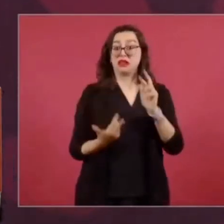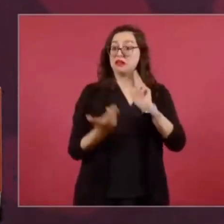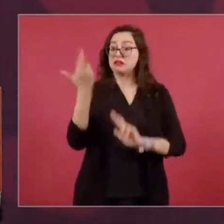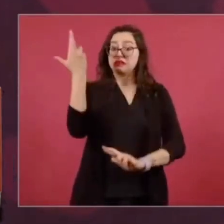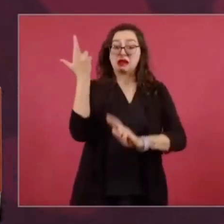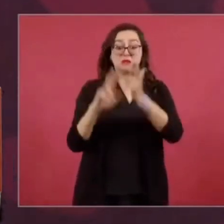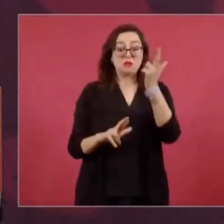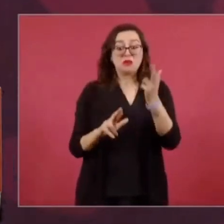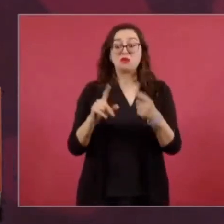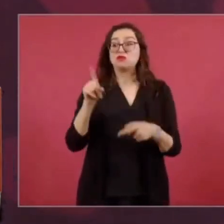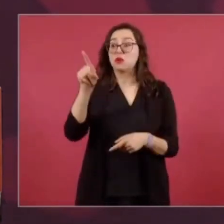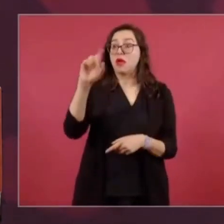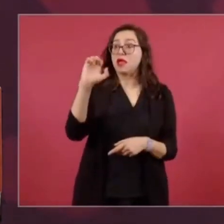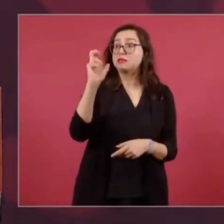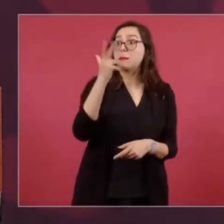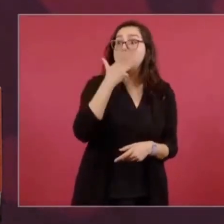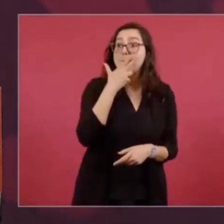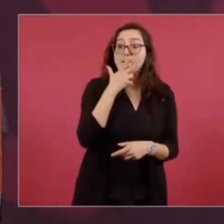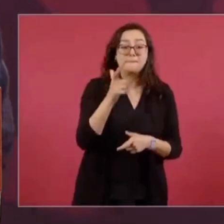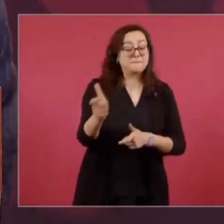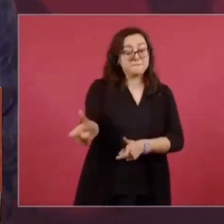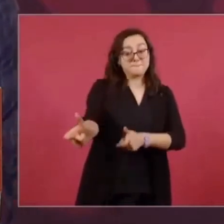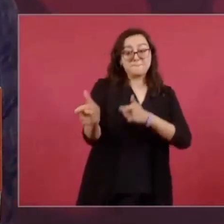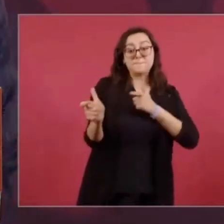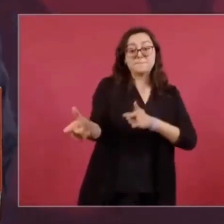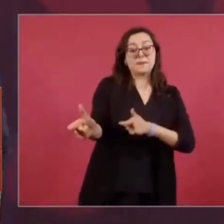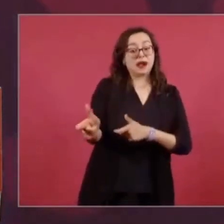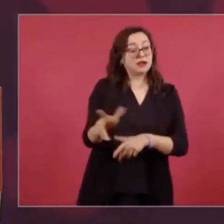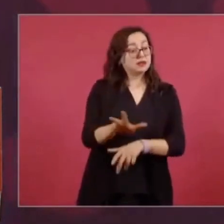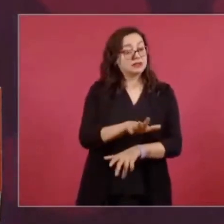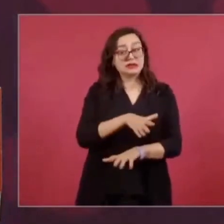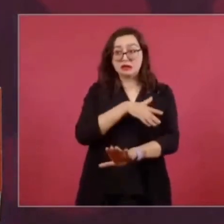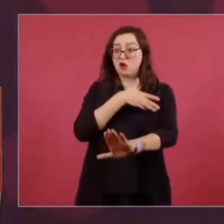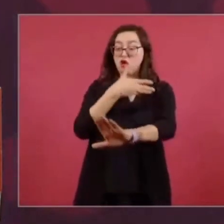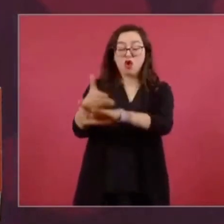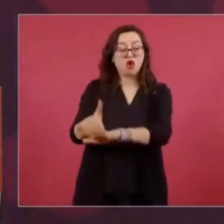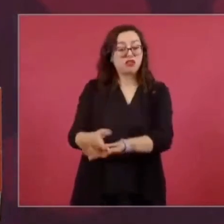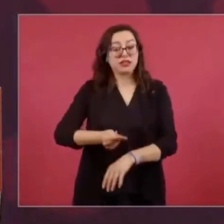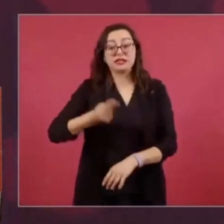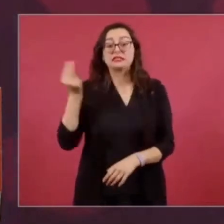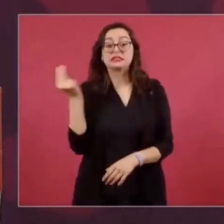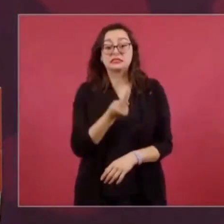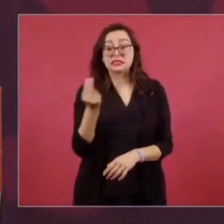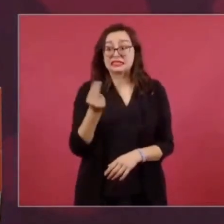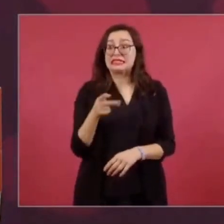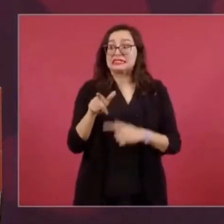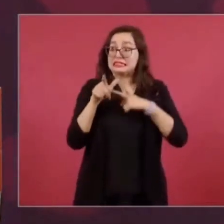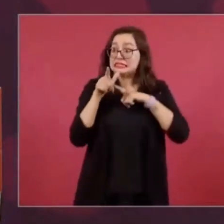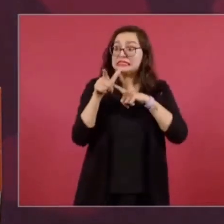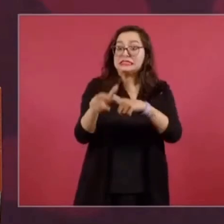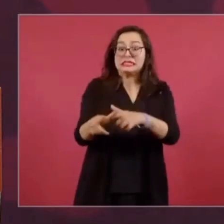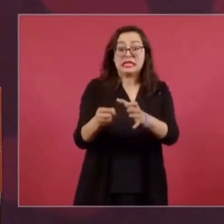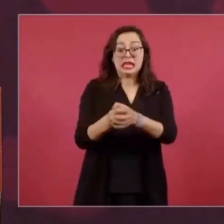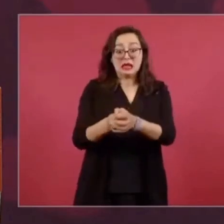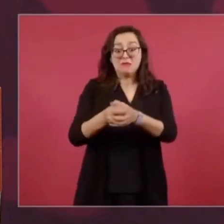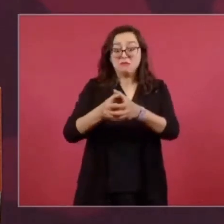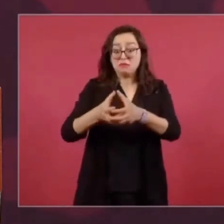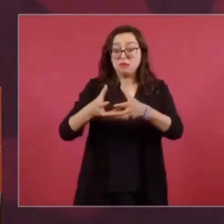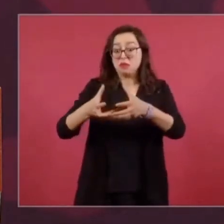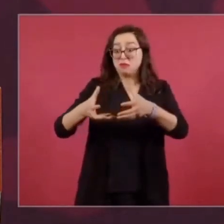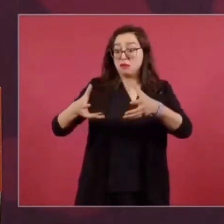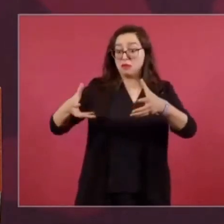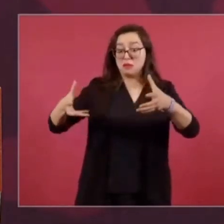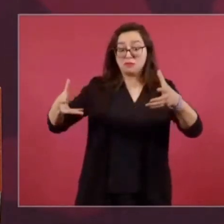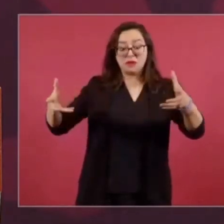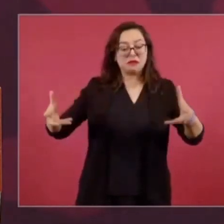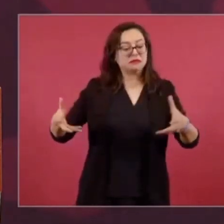de Chihuahua, porque de lo contrario sería inevitable la catástrofe financiera por la pérdida